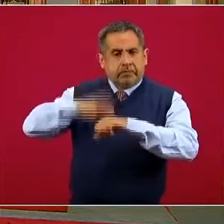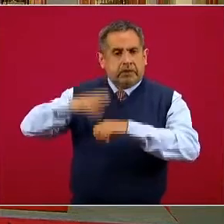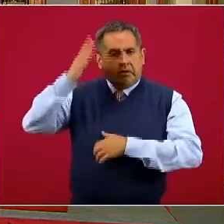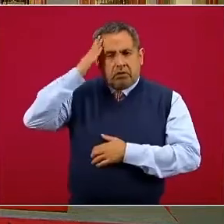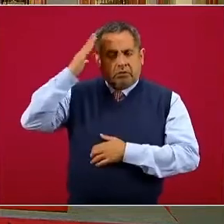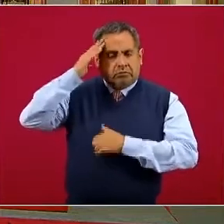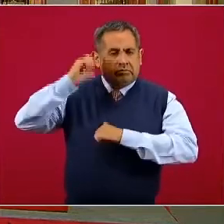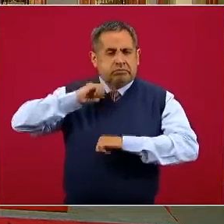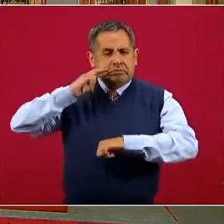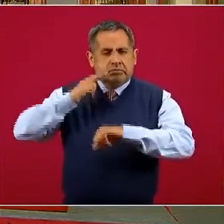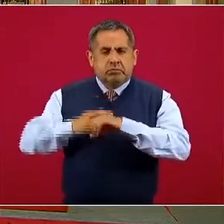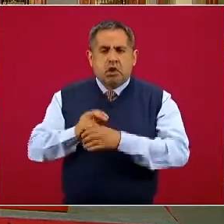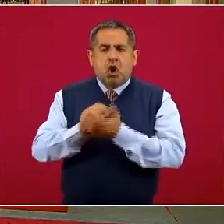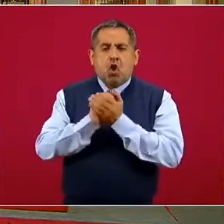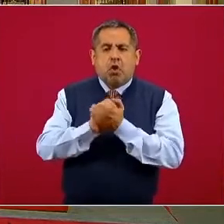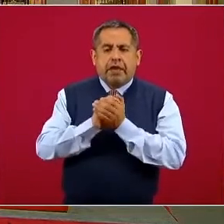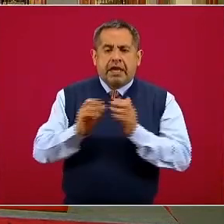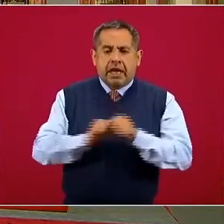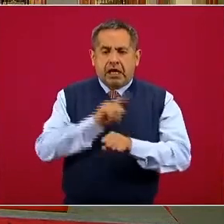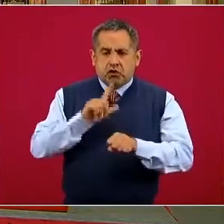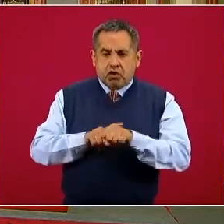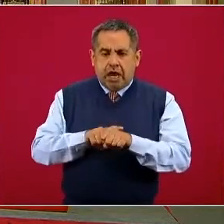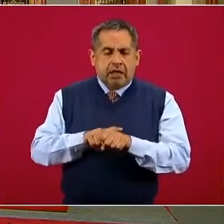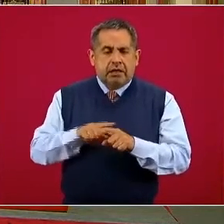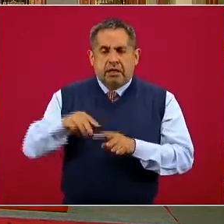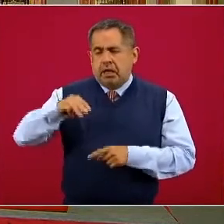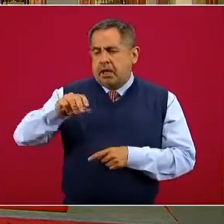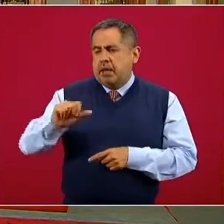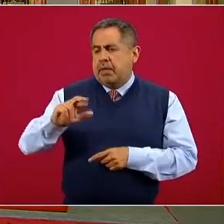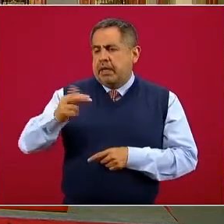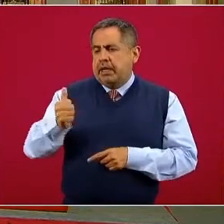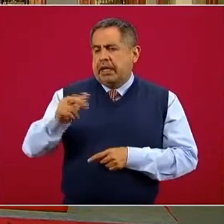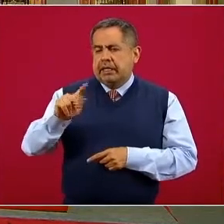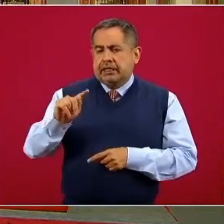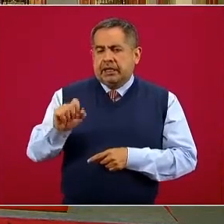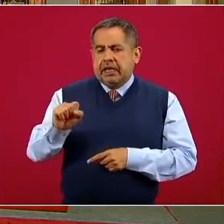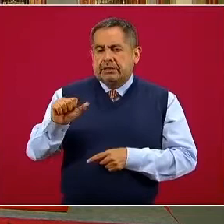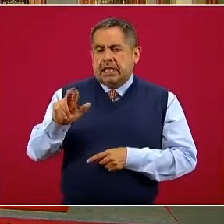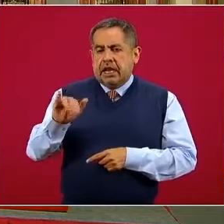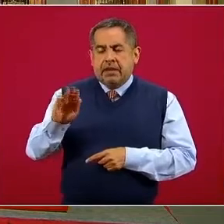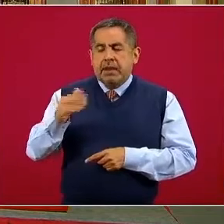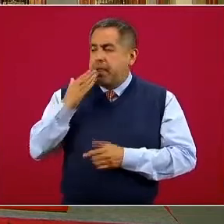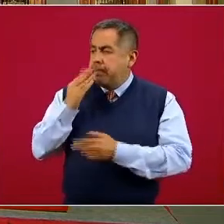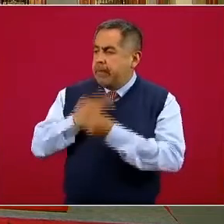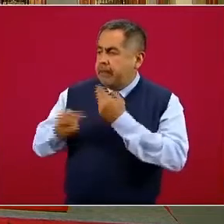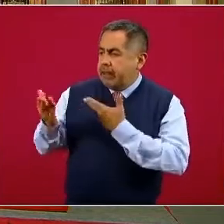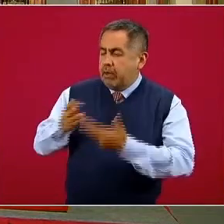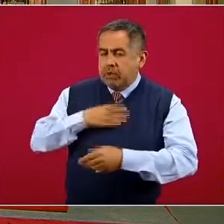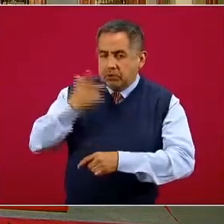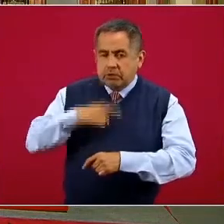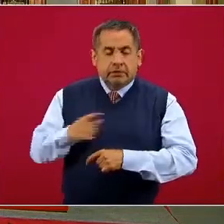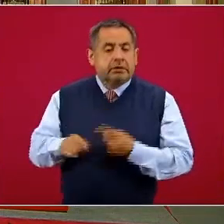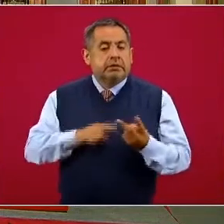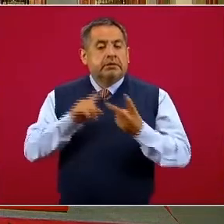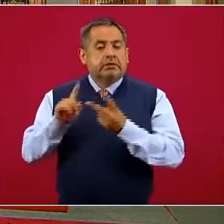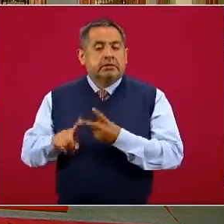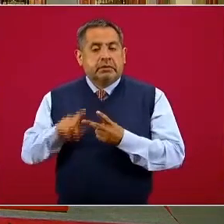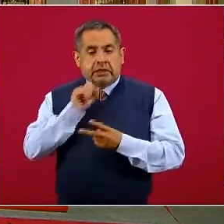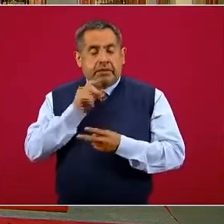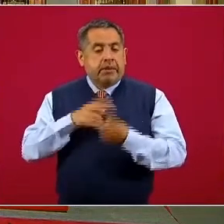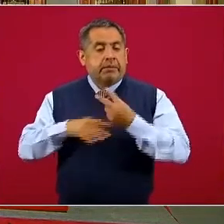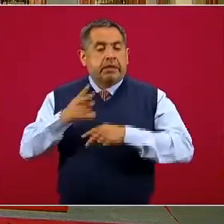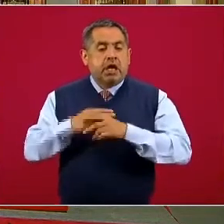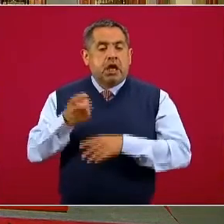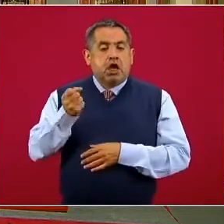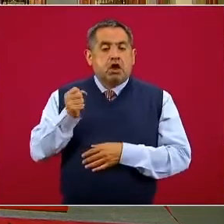general de la Lotería Nacional, Margarita González Sarabia. Bienvenida, muy buenas noches. También nos